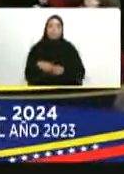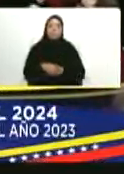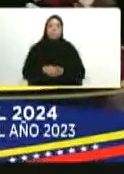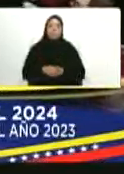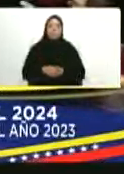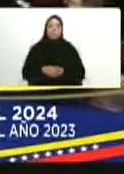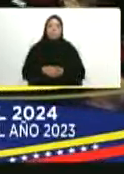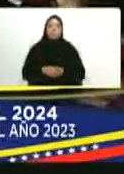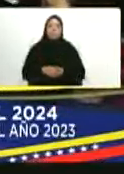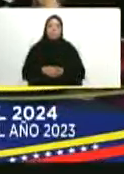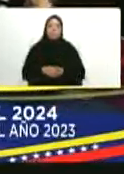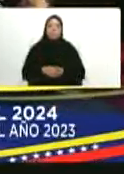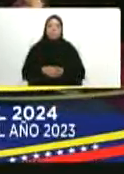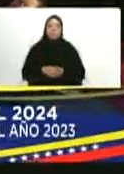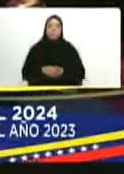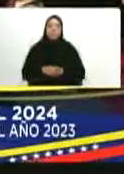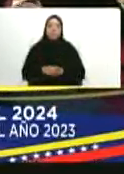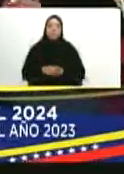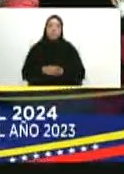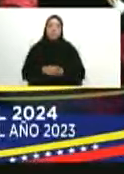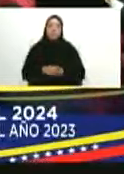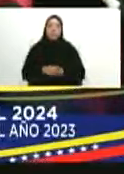República.